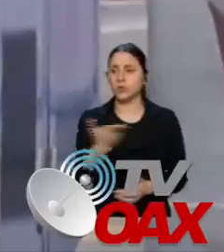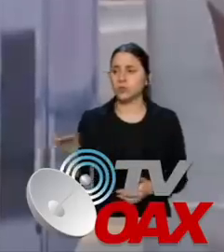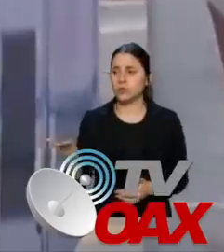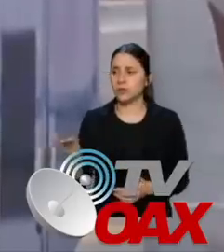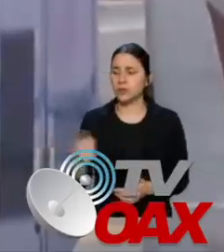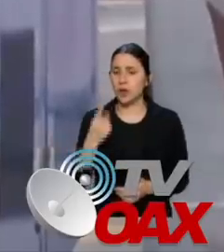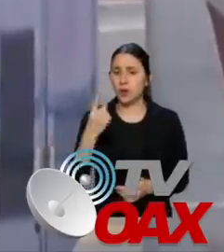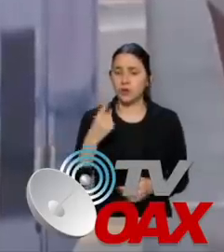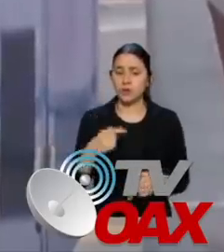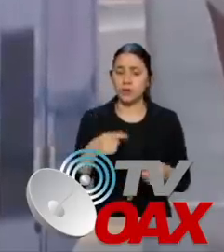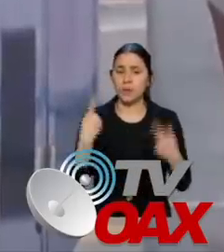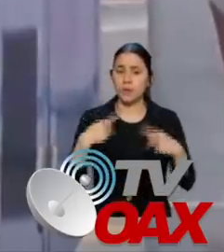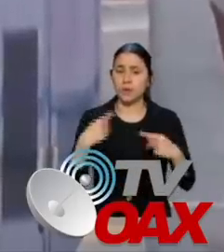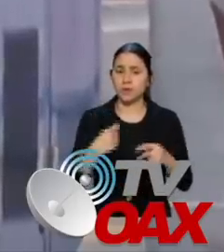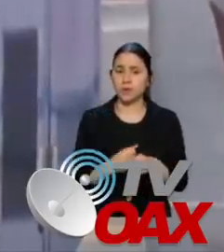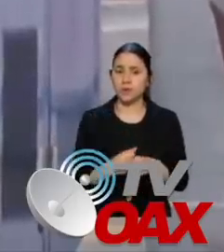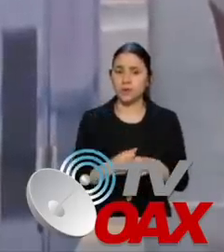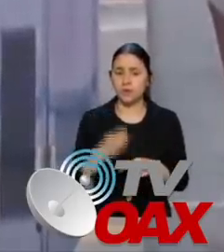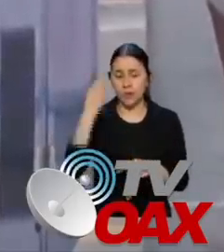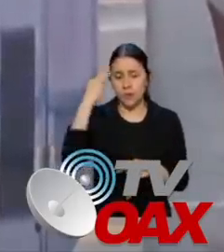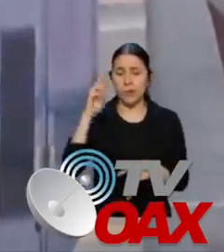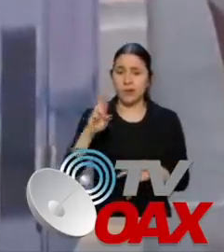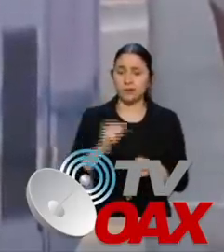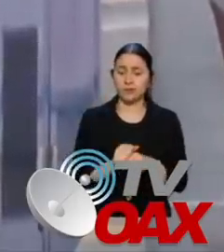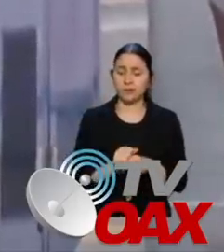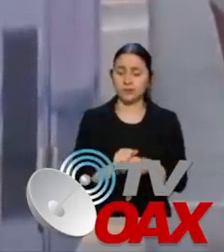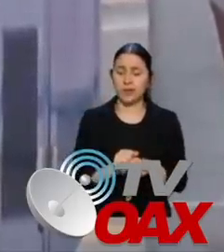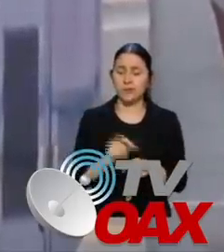es, que con honestidad,